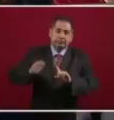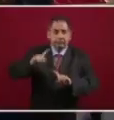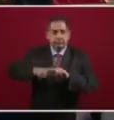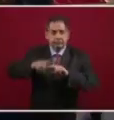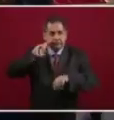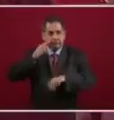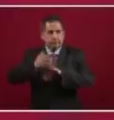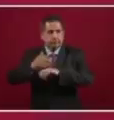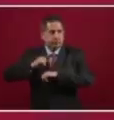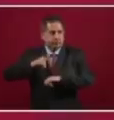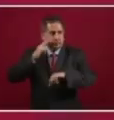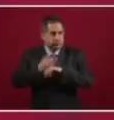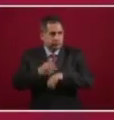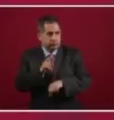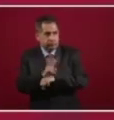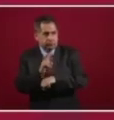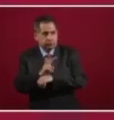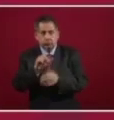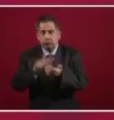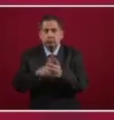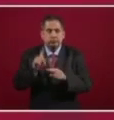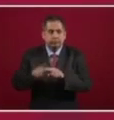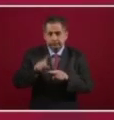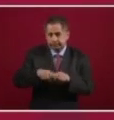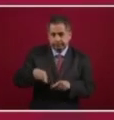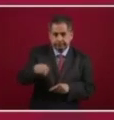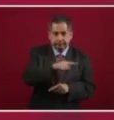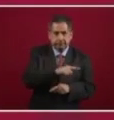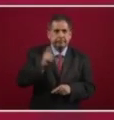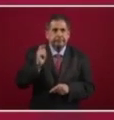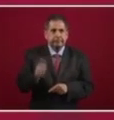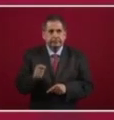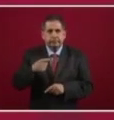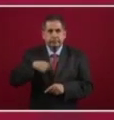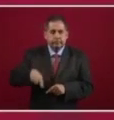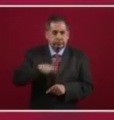corresponde atender estos asuntos, lo que hay que